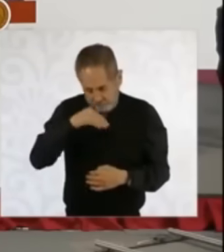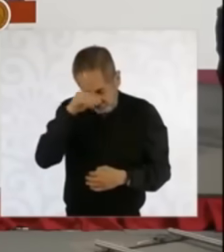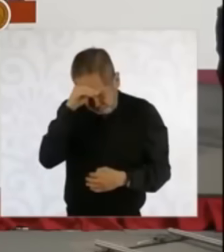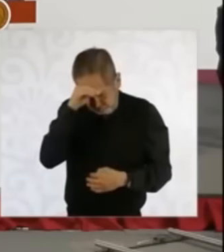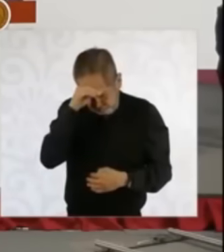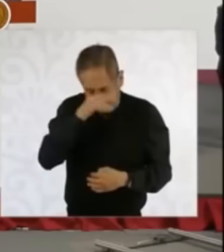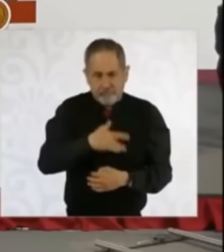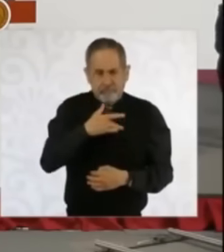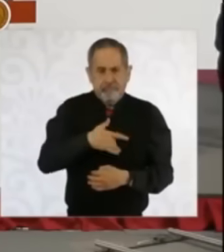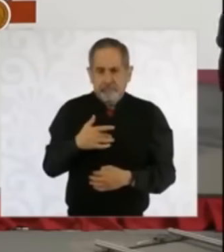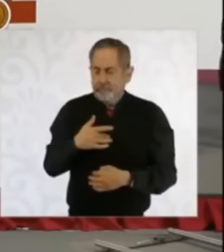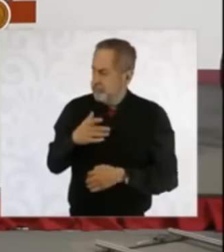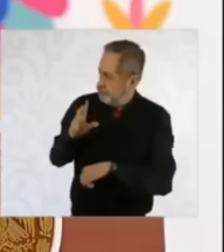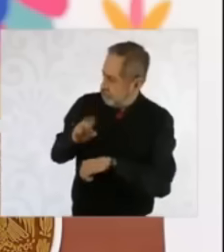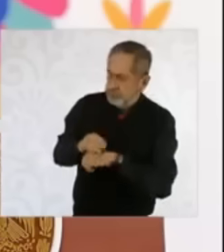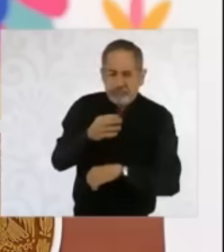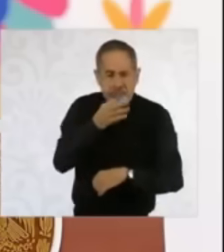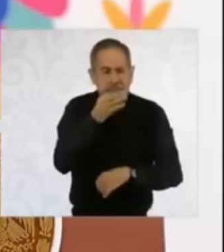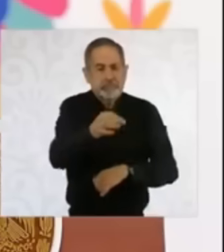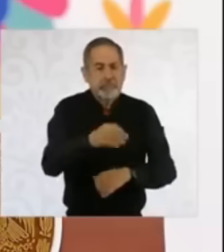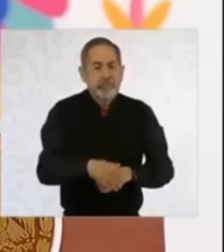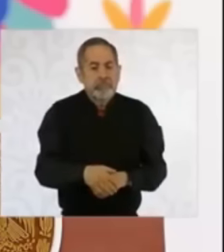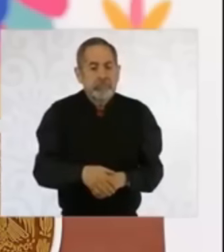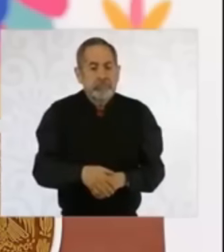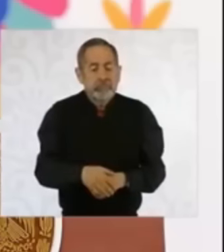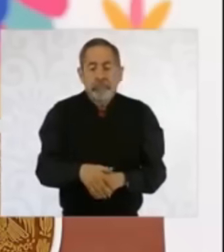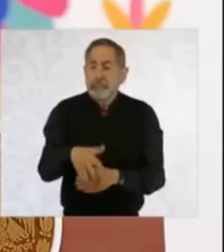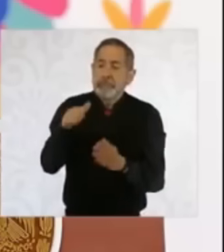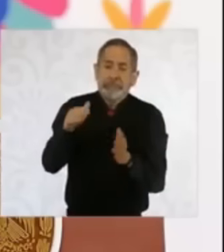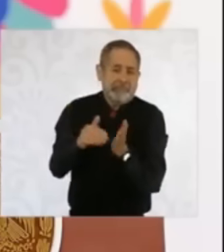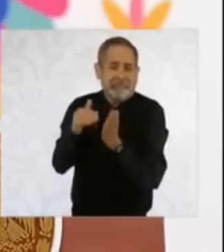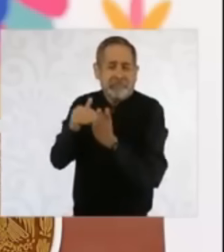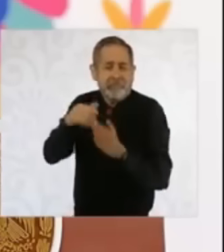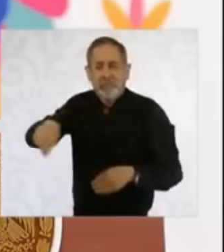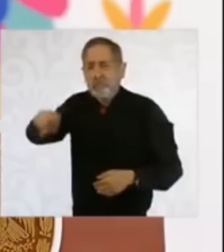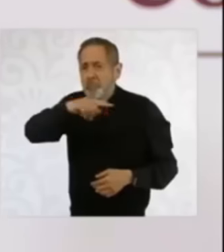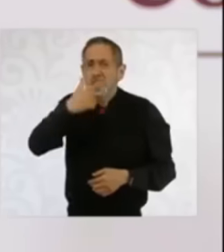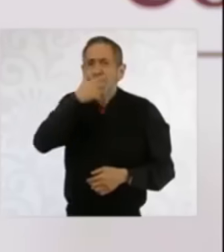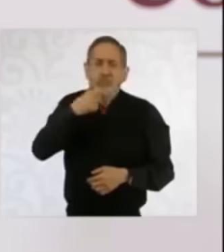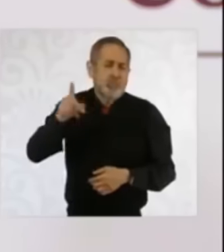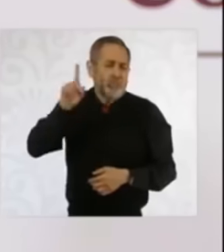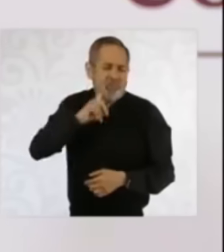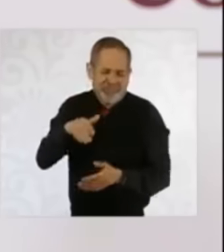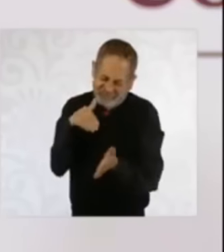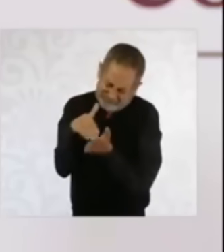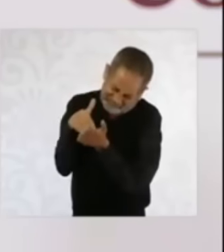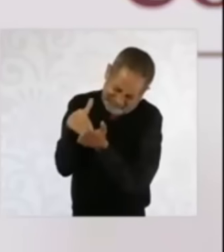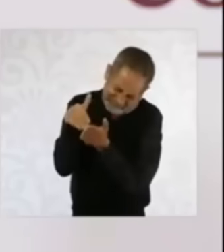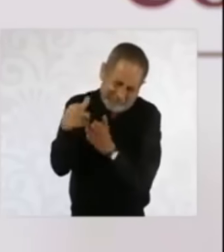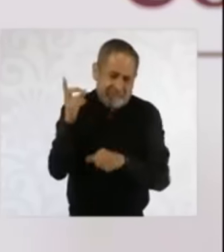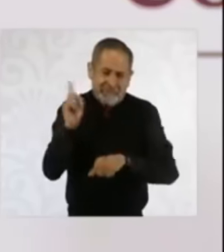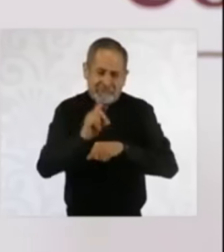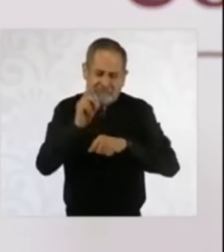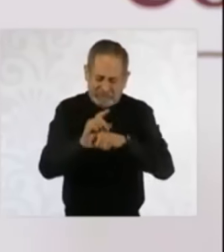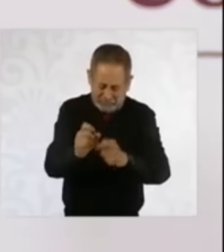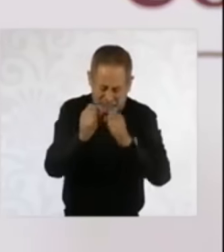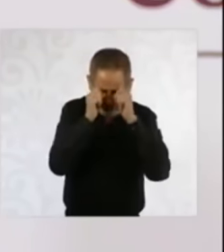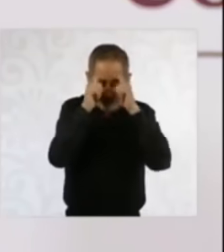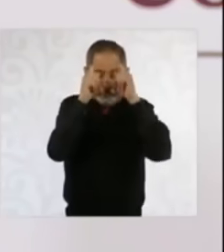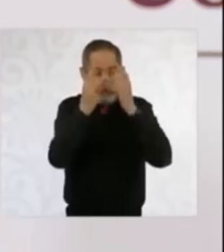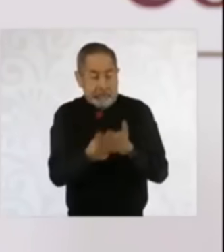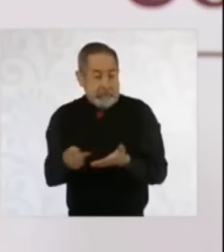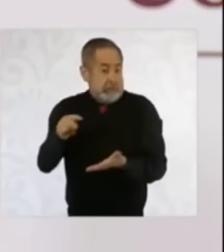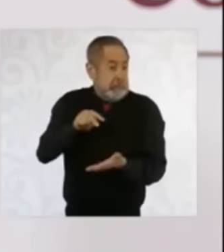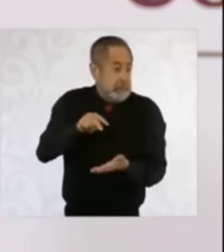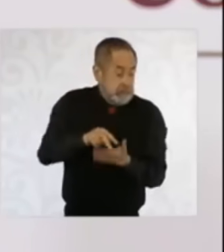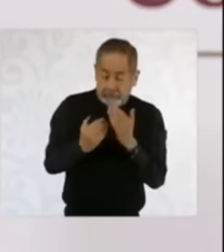la cuarta transformación suscríbanse al Canal para que estén al tanto de todas las novedades volviendo al tema del buen fin Es una excelente